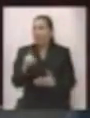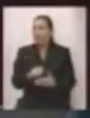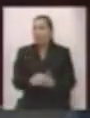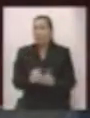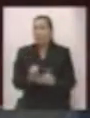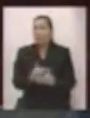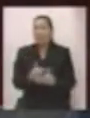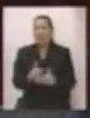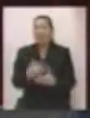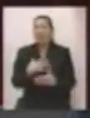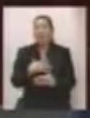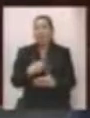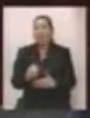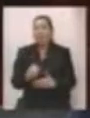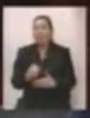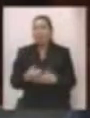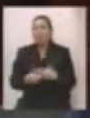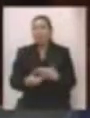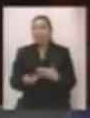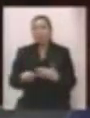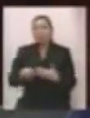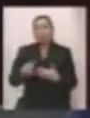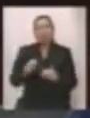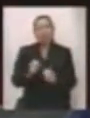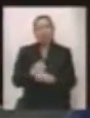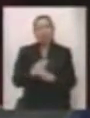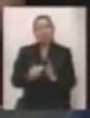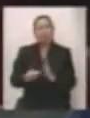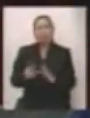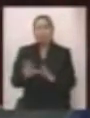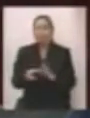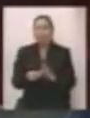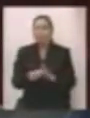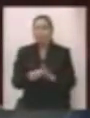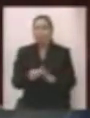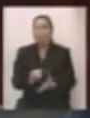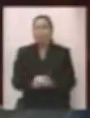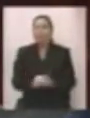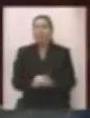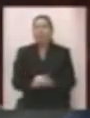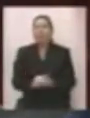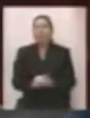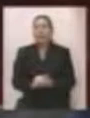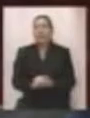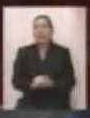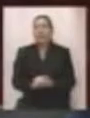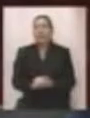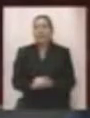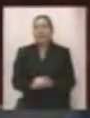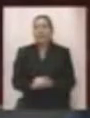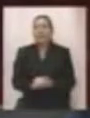usuarios entre las edades seguiría en aumento conforme crece el acceso. Por lo tanto, señora presidenta,